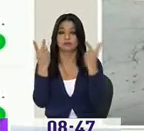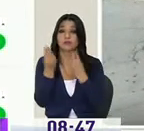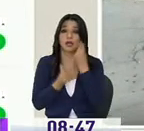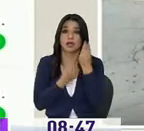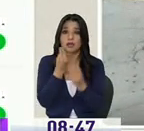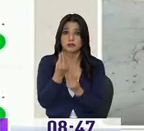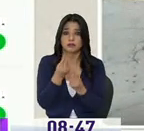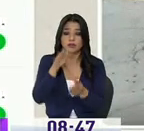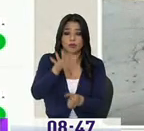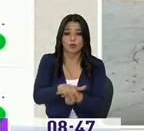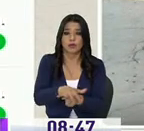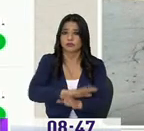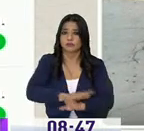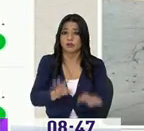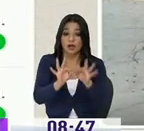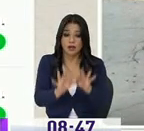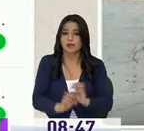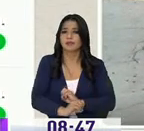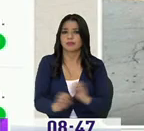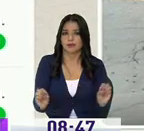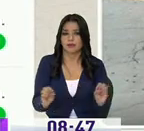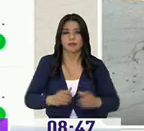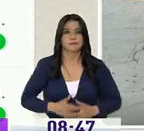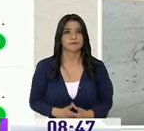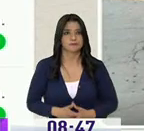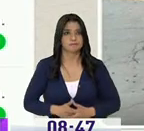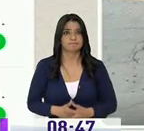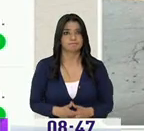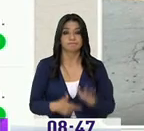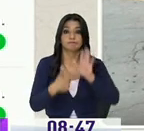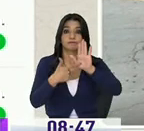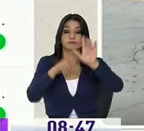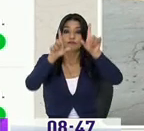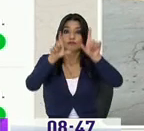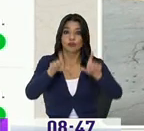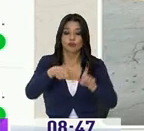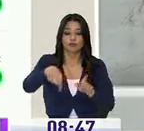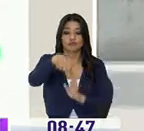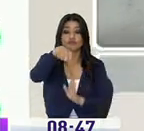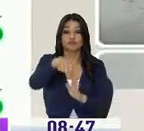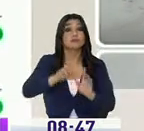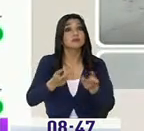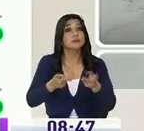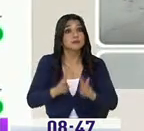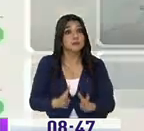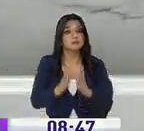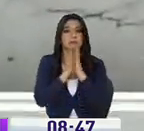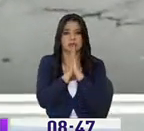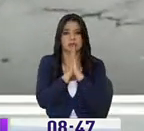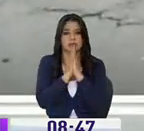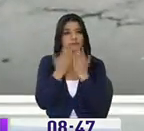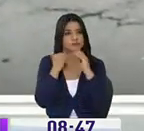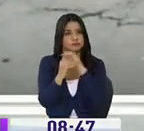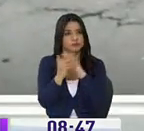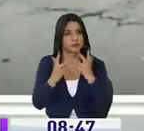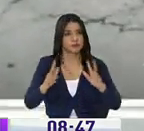es tapar huecos, más no arreglar. Cristian Martínez envió fotografías del alcantarillado, incluso de la solicitud enviada.